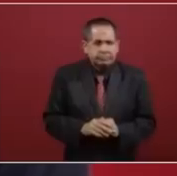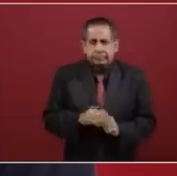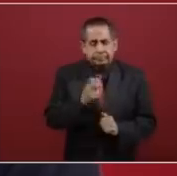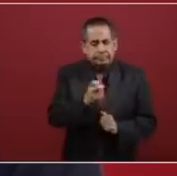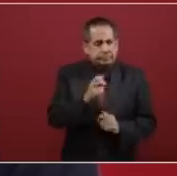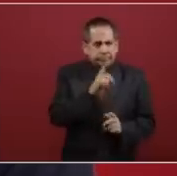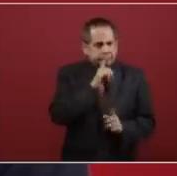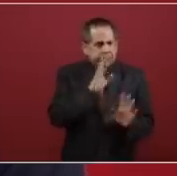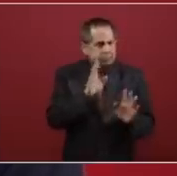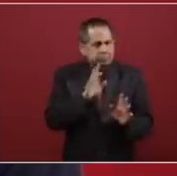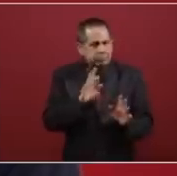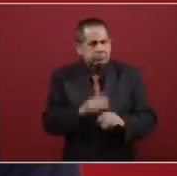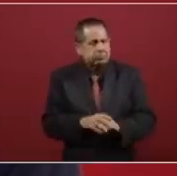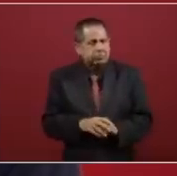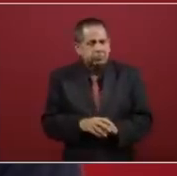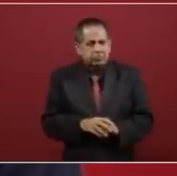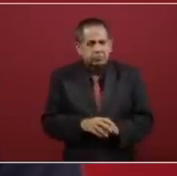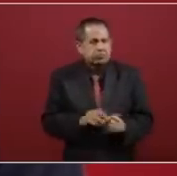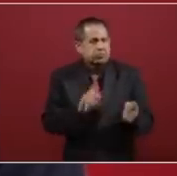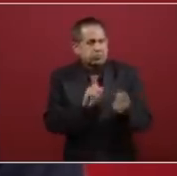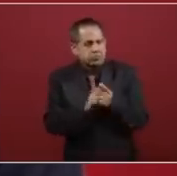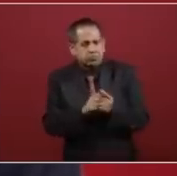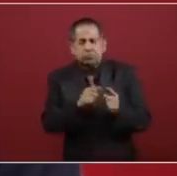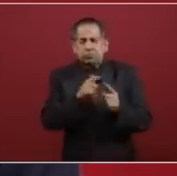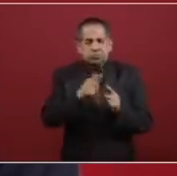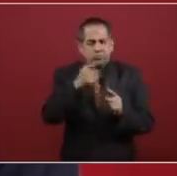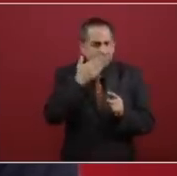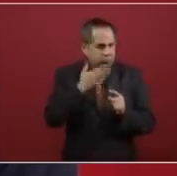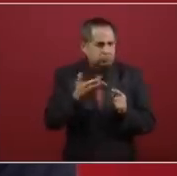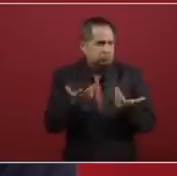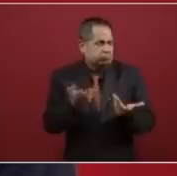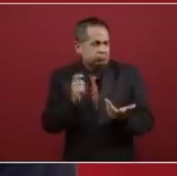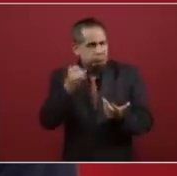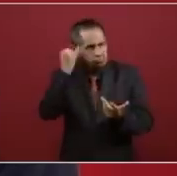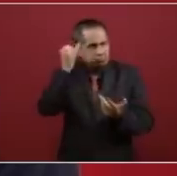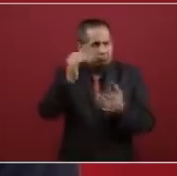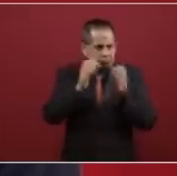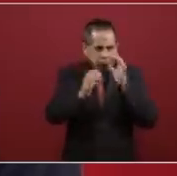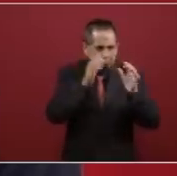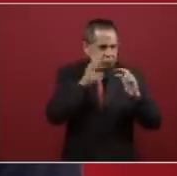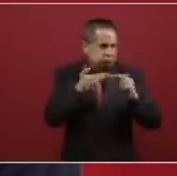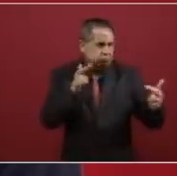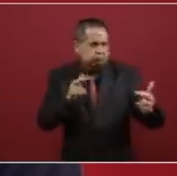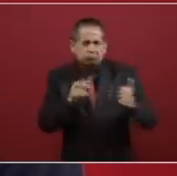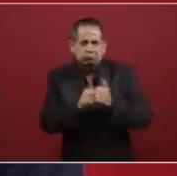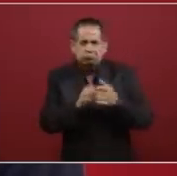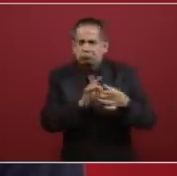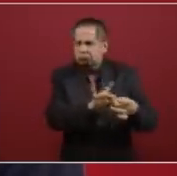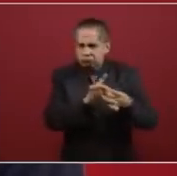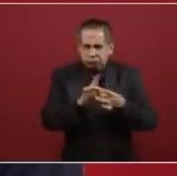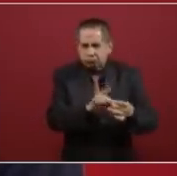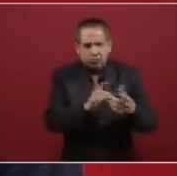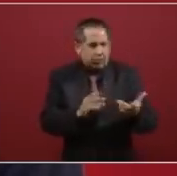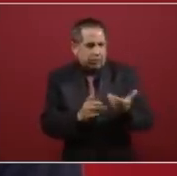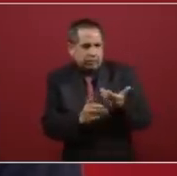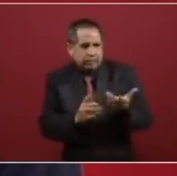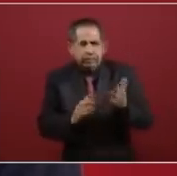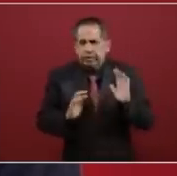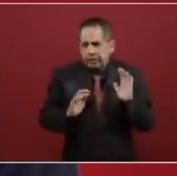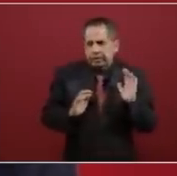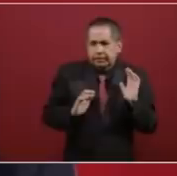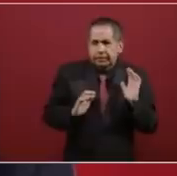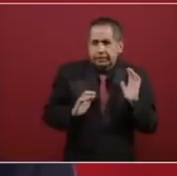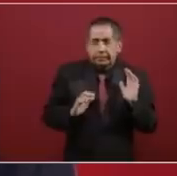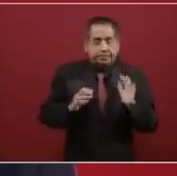Es el interés de mantener comunicación, colaboración, y